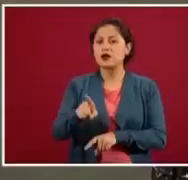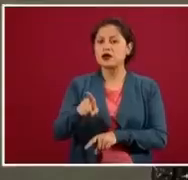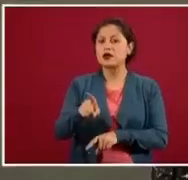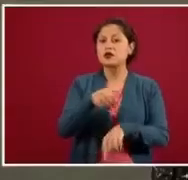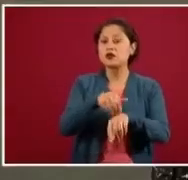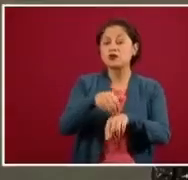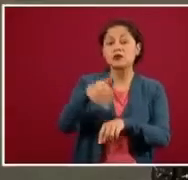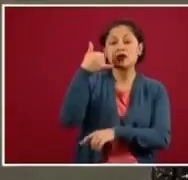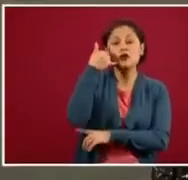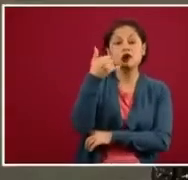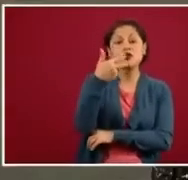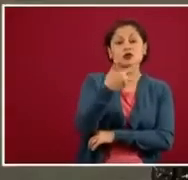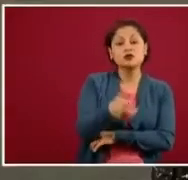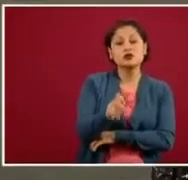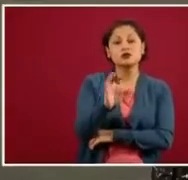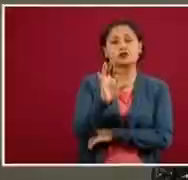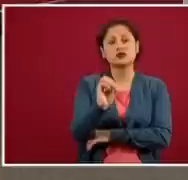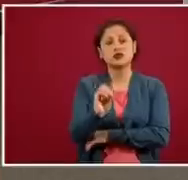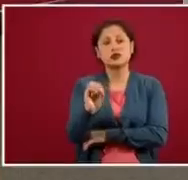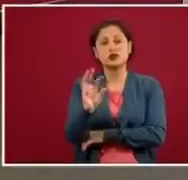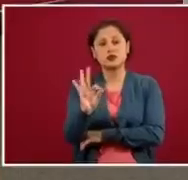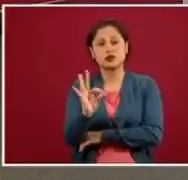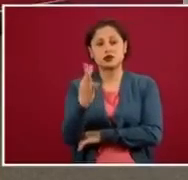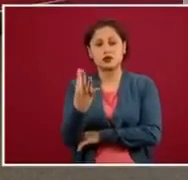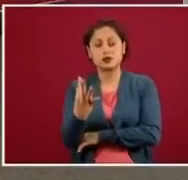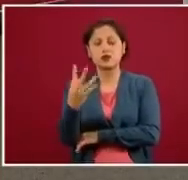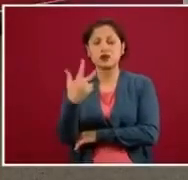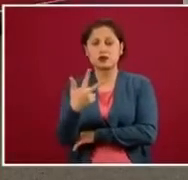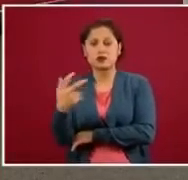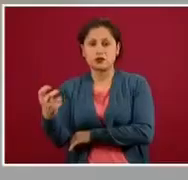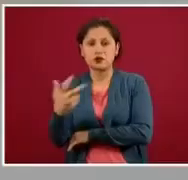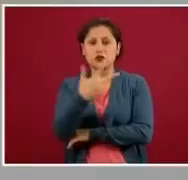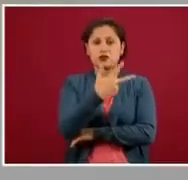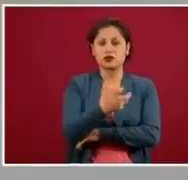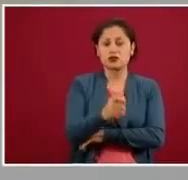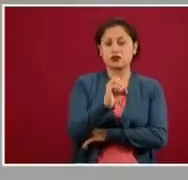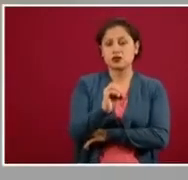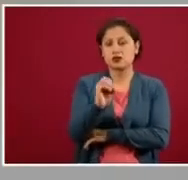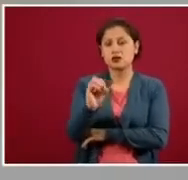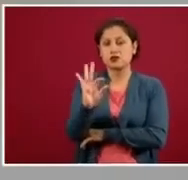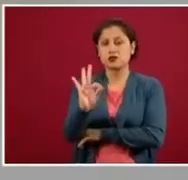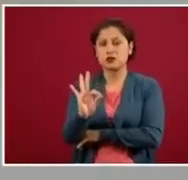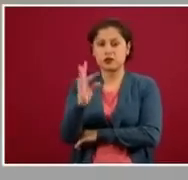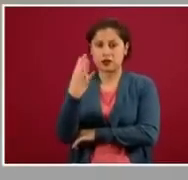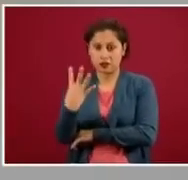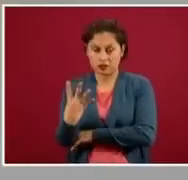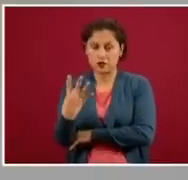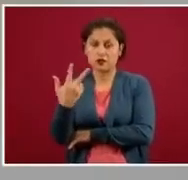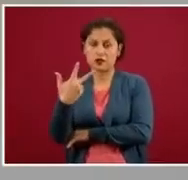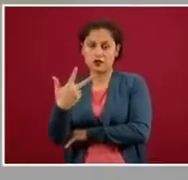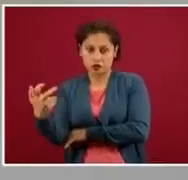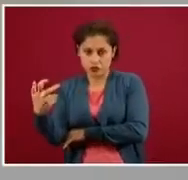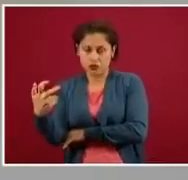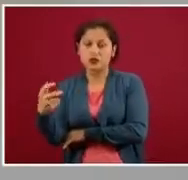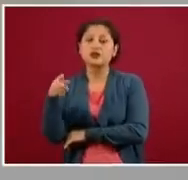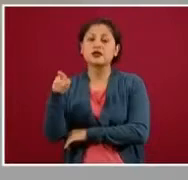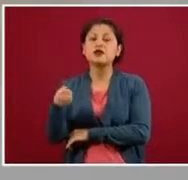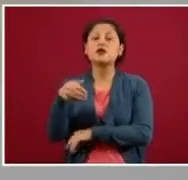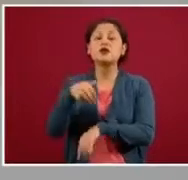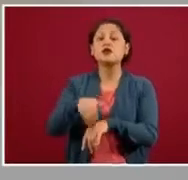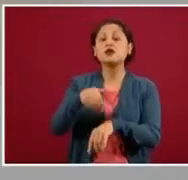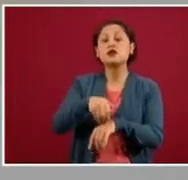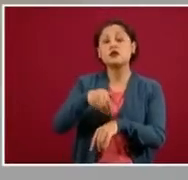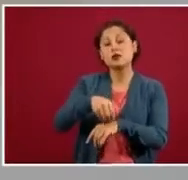800 0044 800, 800 0044 800 es el centro de llamada de